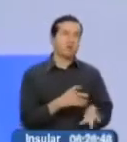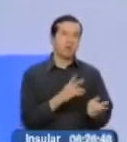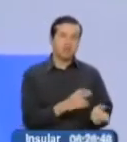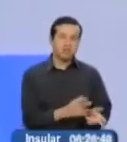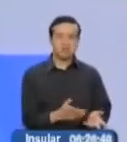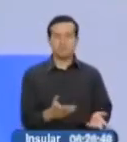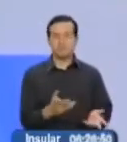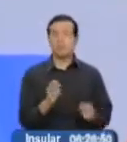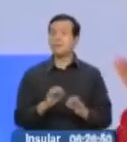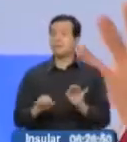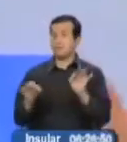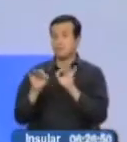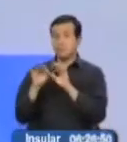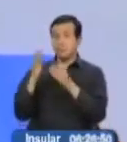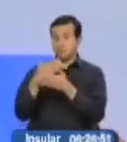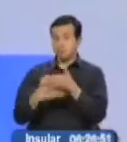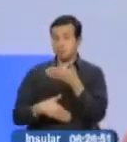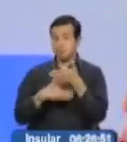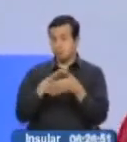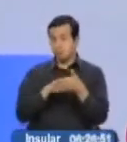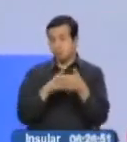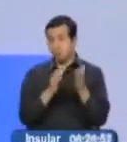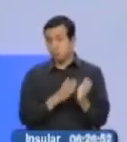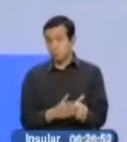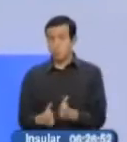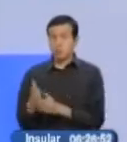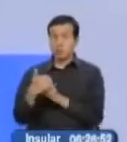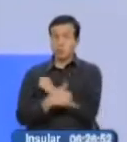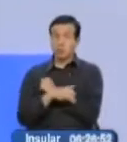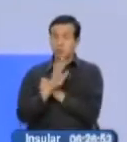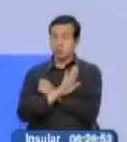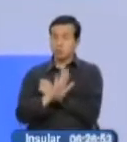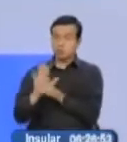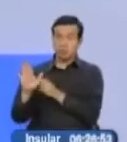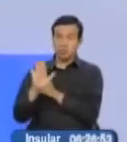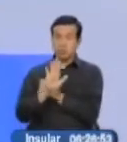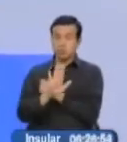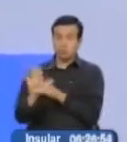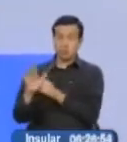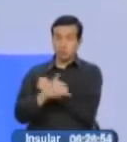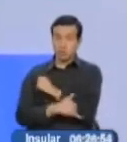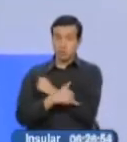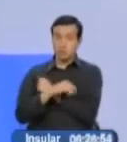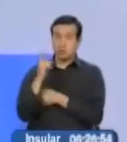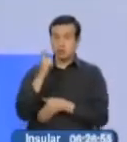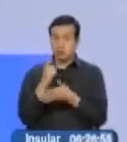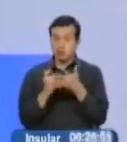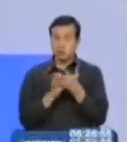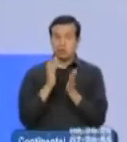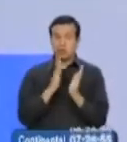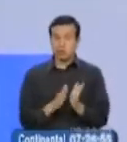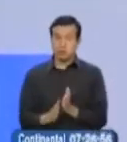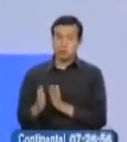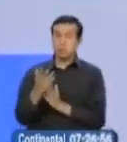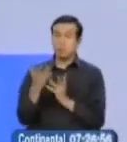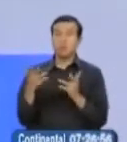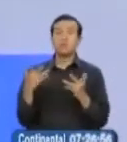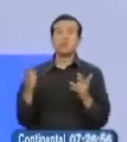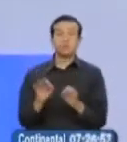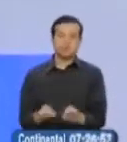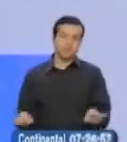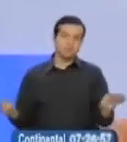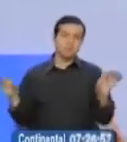que esto es una hoja de ruta, sí, que luego claro, los países tienen que diseñar las políticas. Y para eso